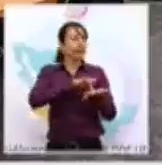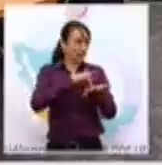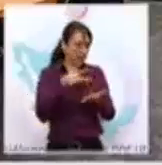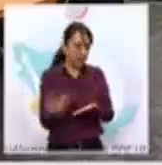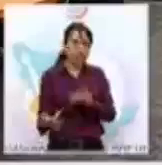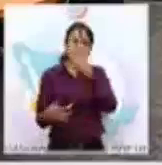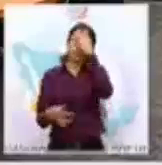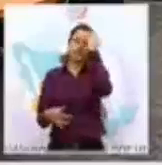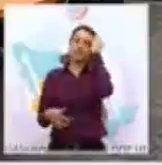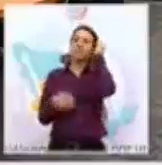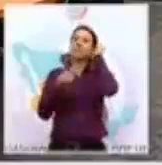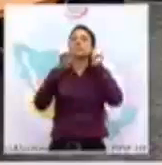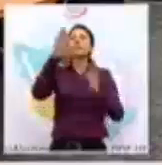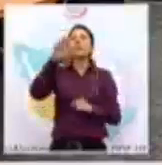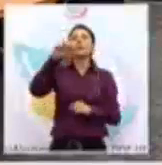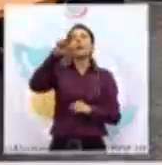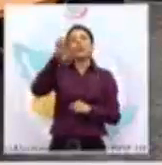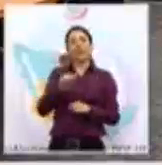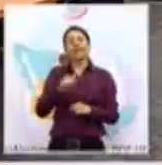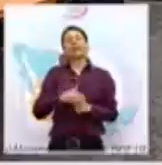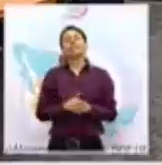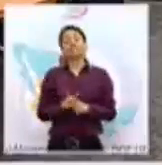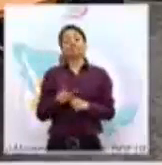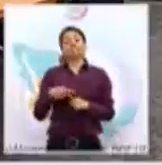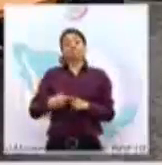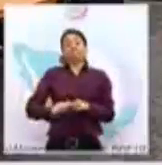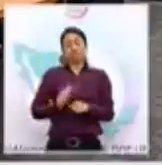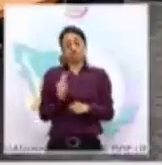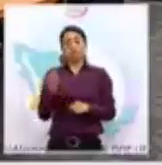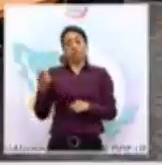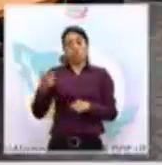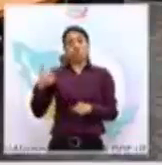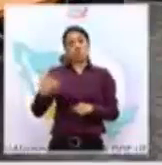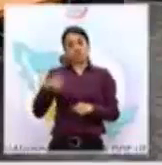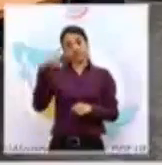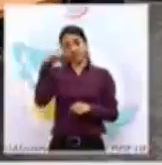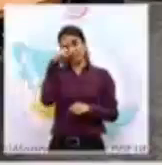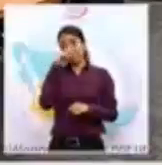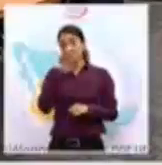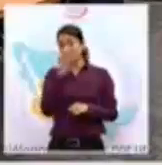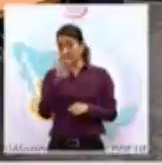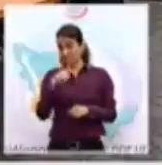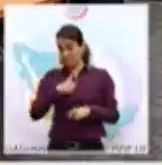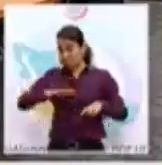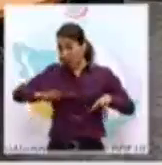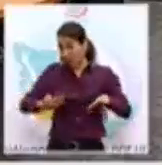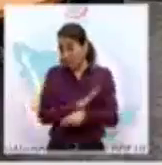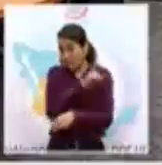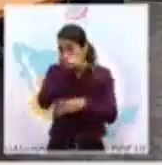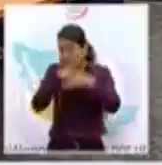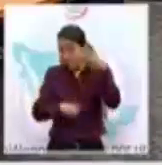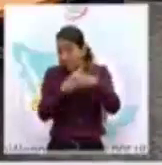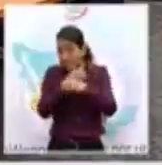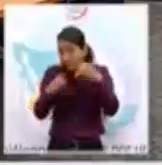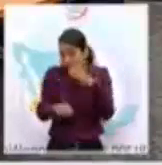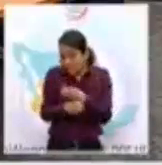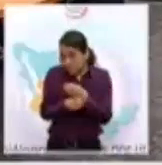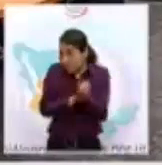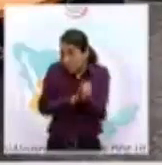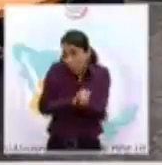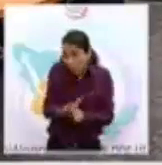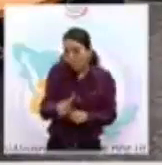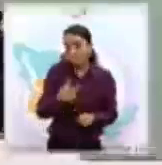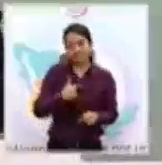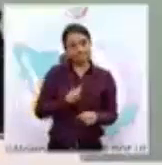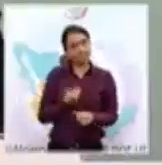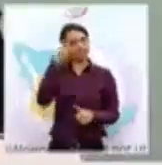Blanca, una pregunta desafiante. Lo primero, si yo tuviera que definir tres cosas, la primera cosa que haría es que me tendría yo que poner